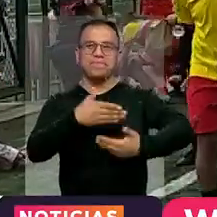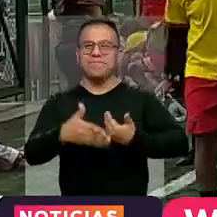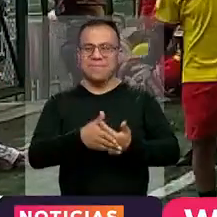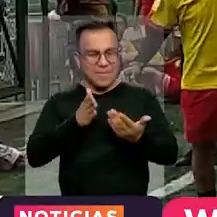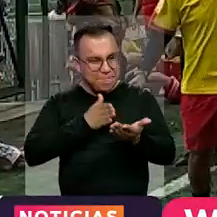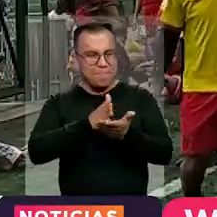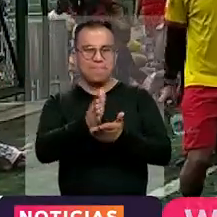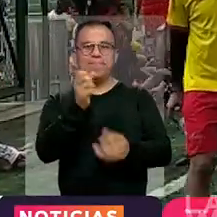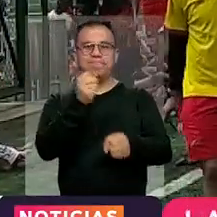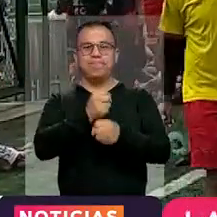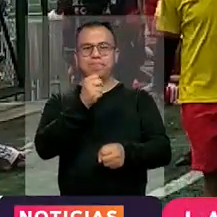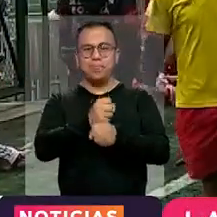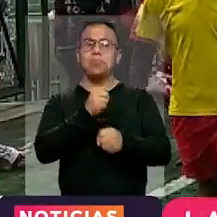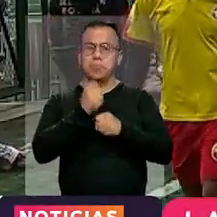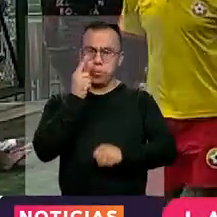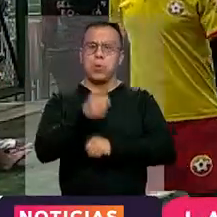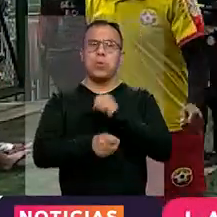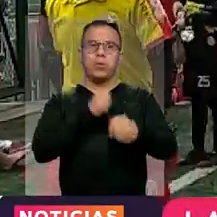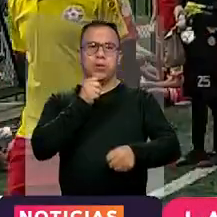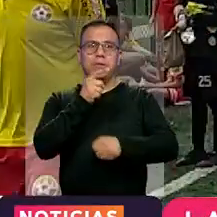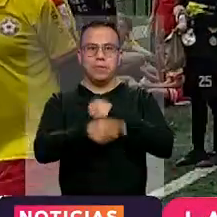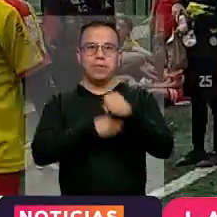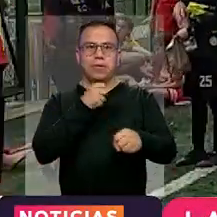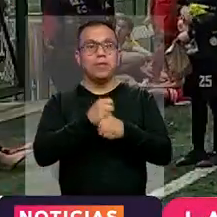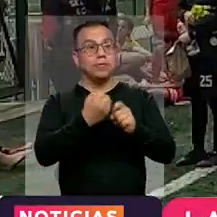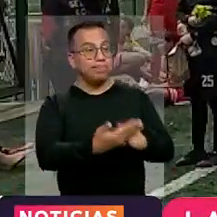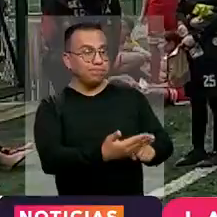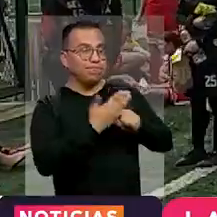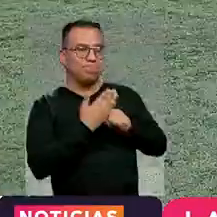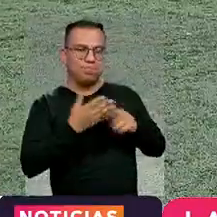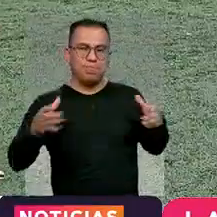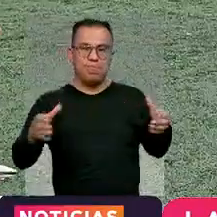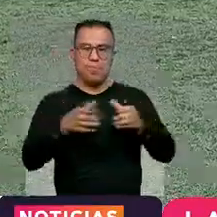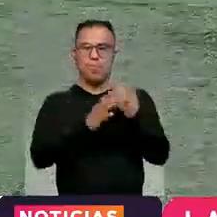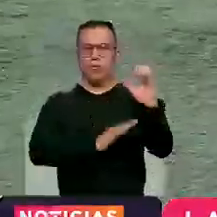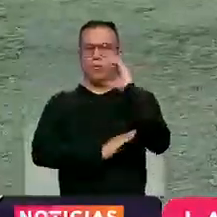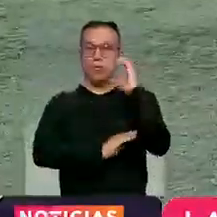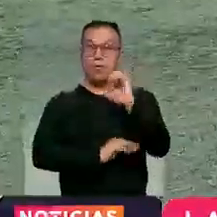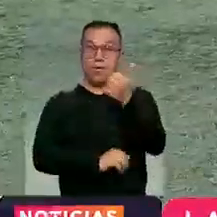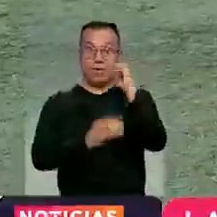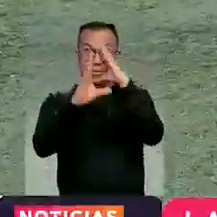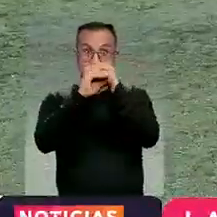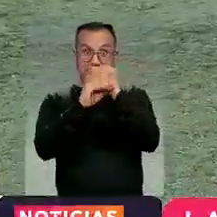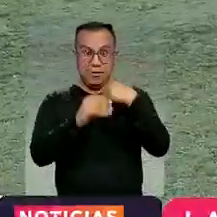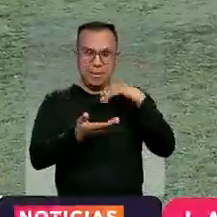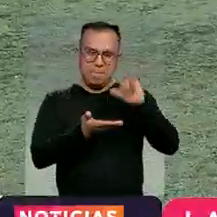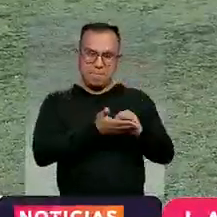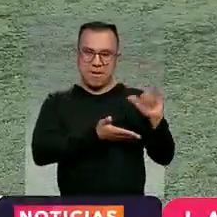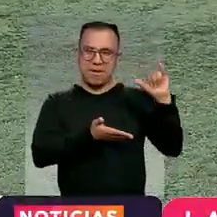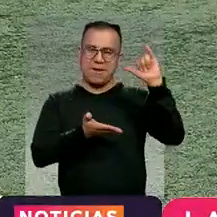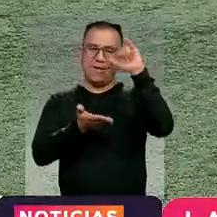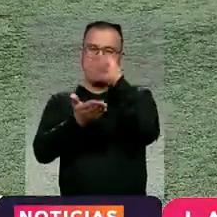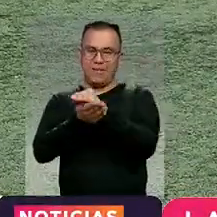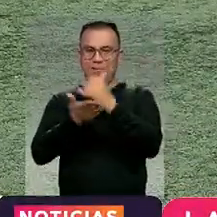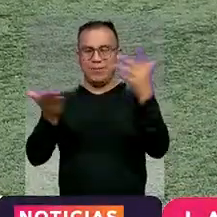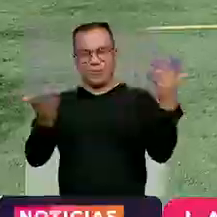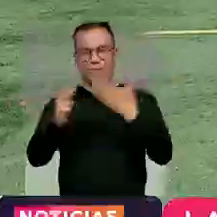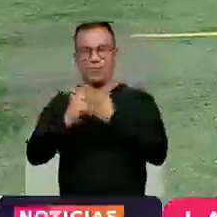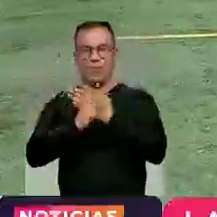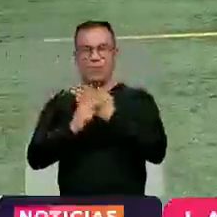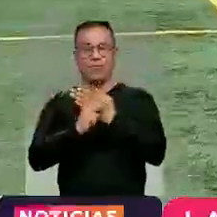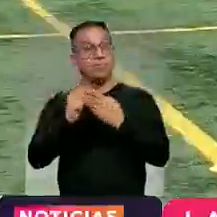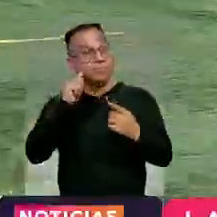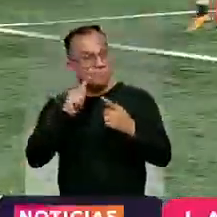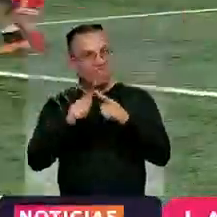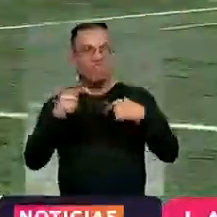buen camino. Creo que en un par de años estas van a ser las representantes de la Selección Colombia. A las 10 de la noche viajará la delegación bogotana rumbo a Paraguay